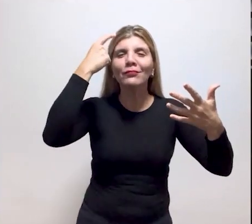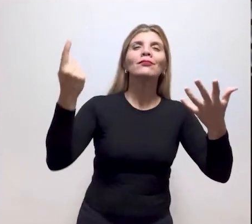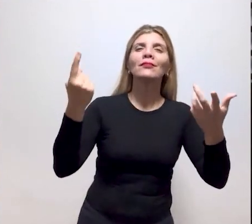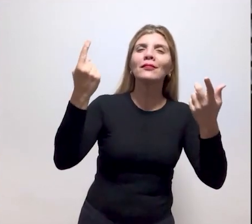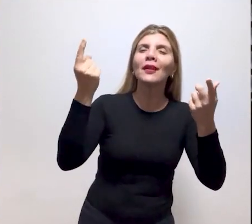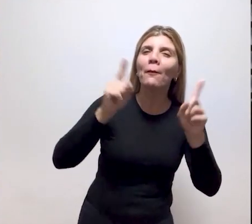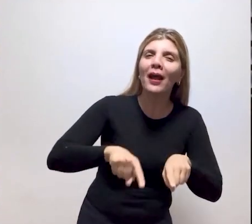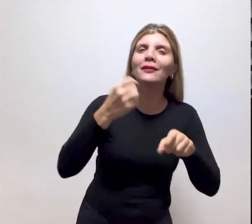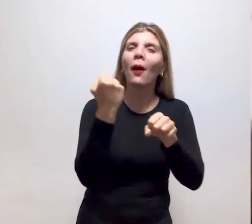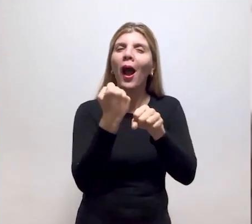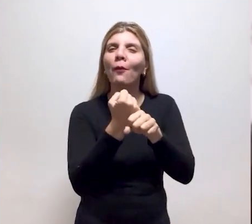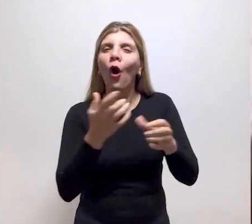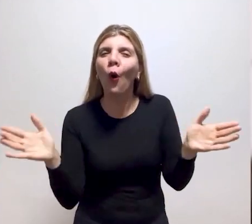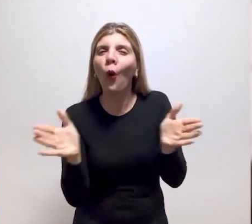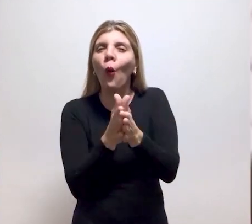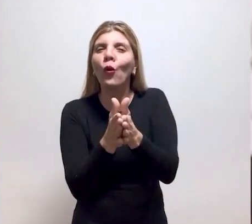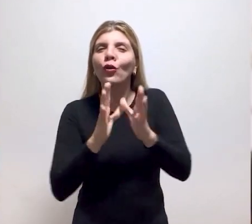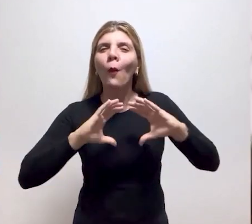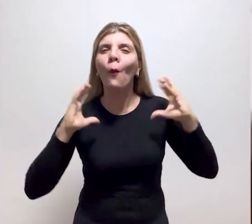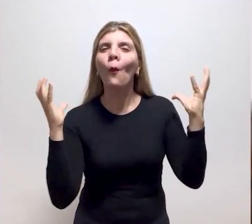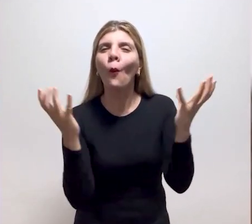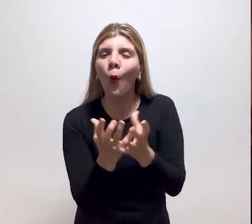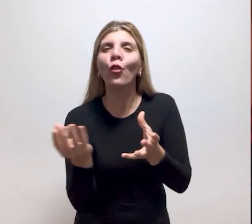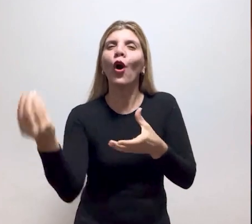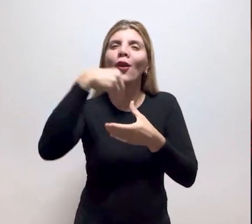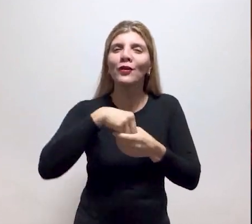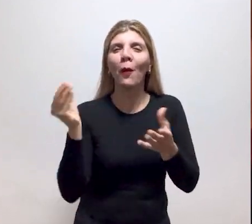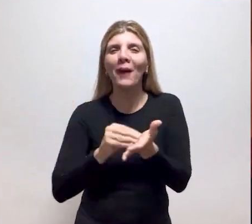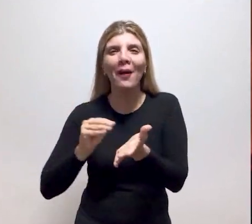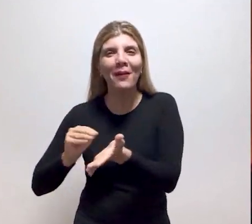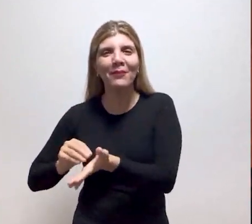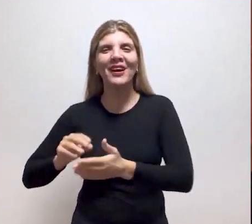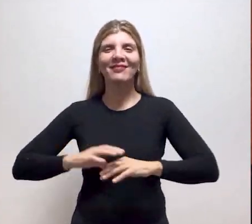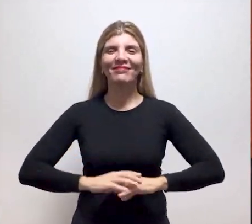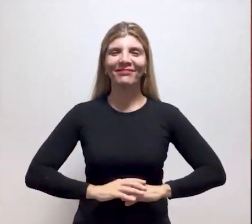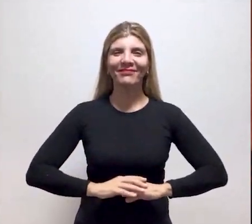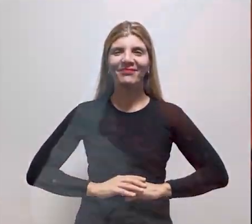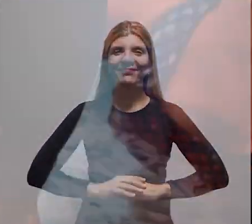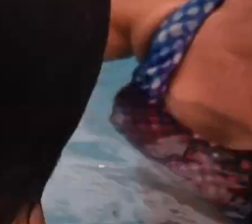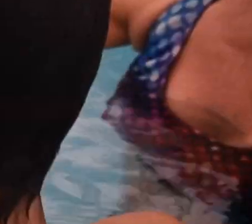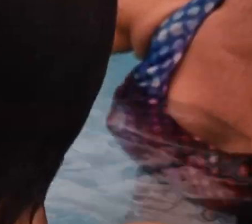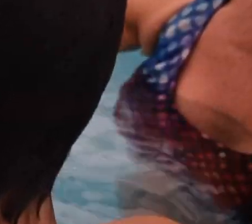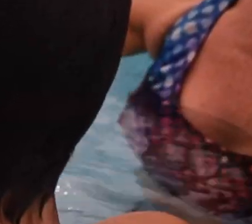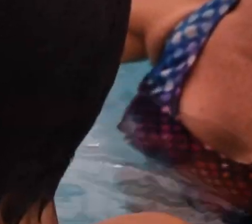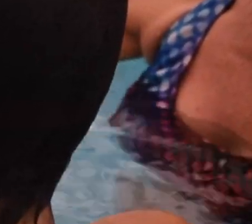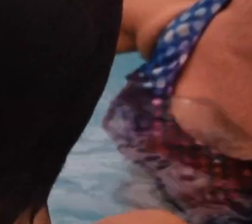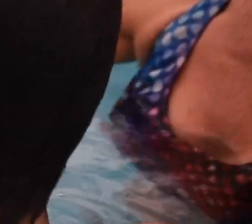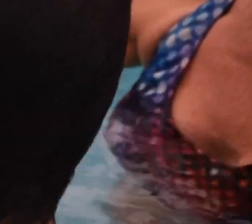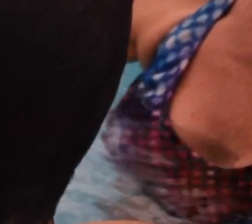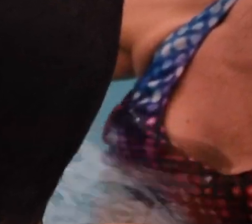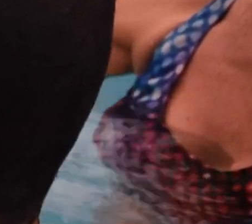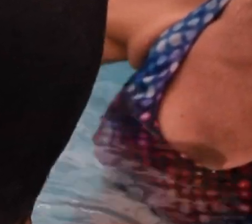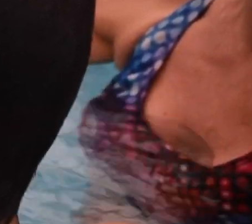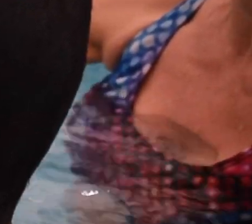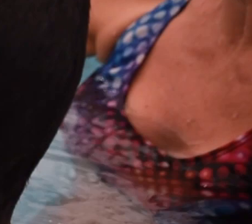y trabajemos juntos por un mundo más inclusivo. Un joven en la pileta señala las letras de un tablero